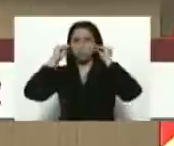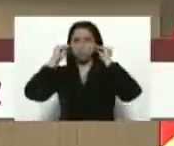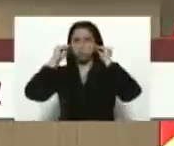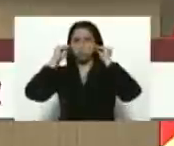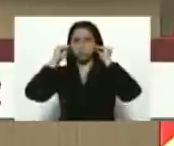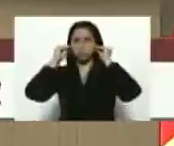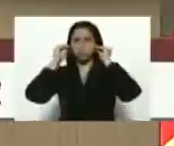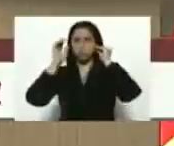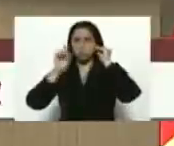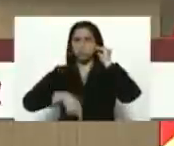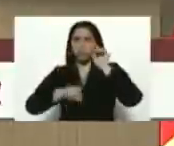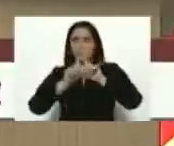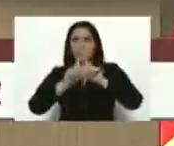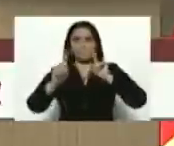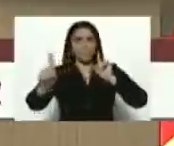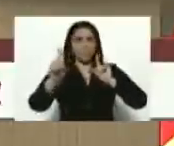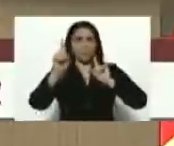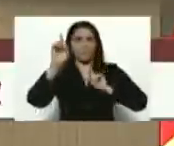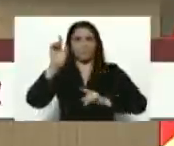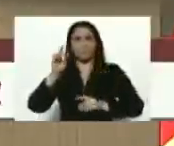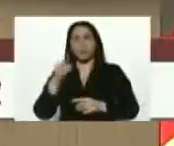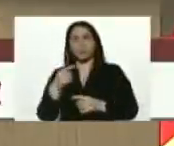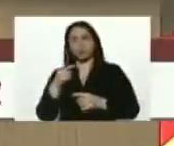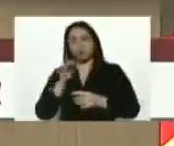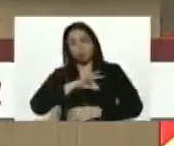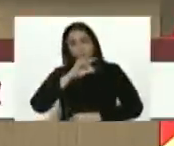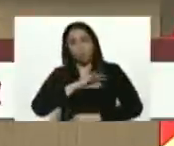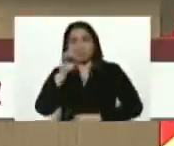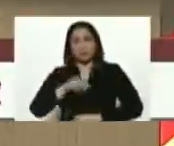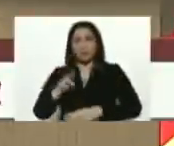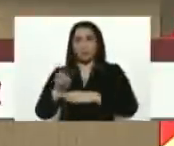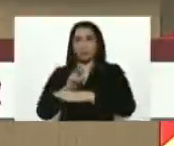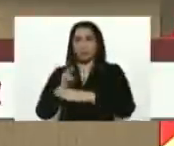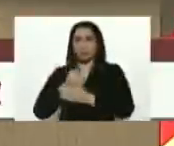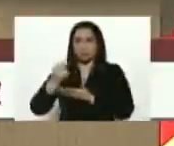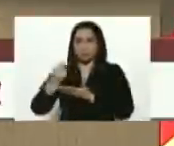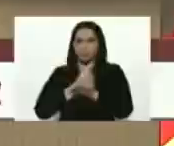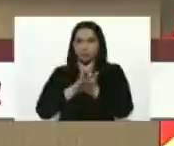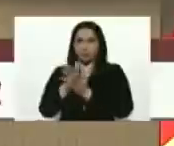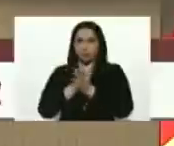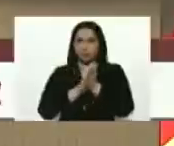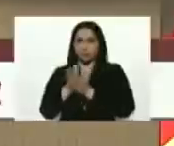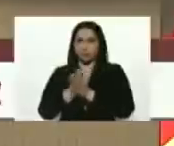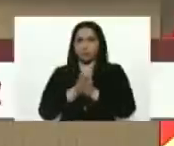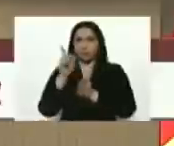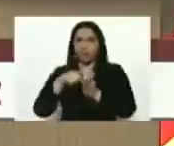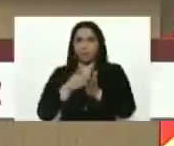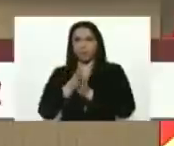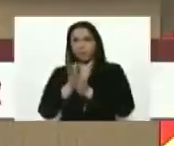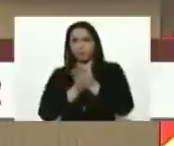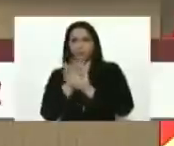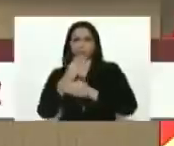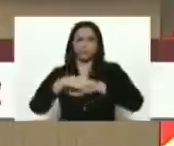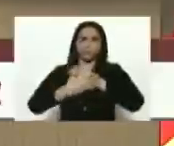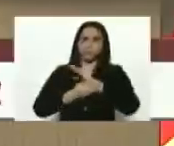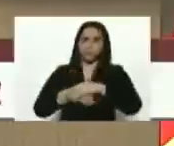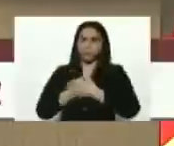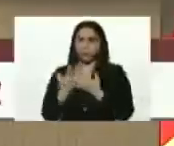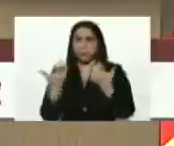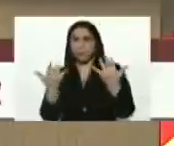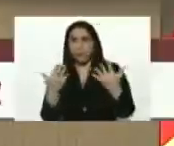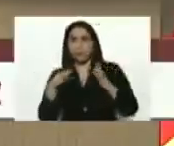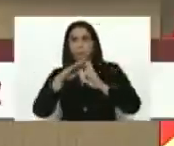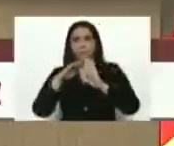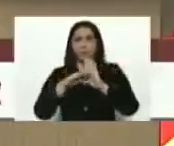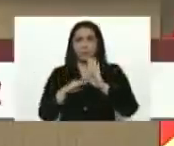el espaciamiento físico entre una persona y otra, el uso del alcohol, el lavado debido de las manos. Bueno, son medidas